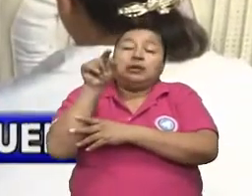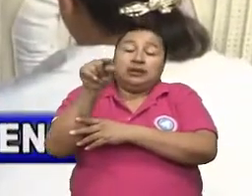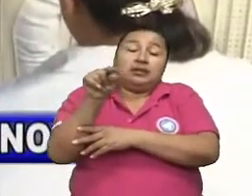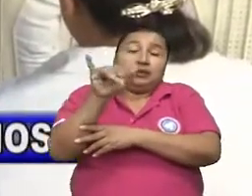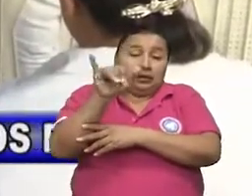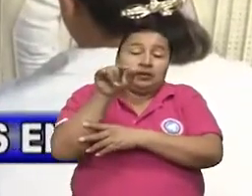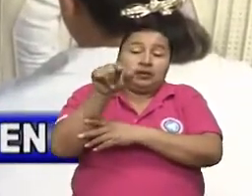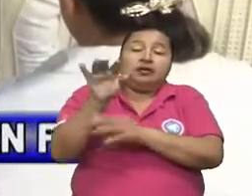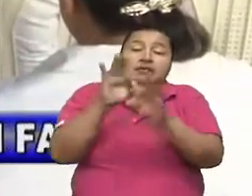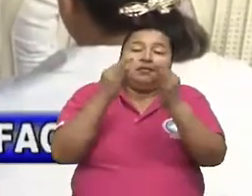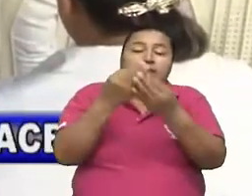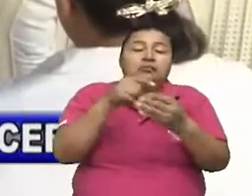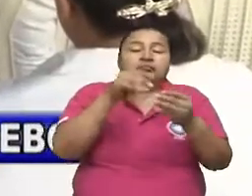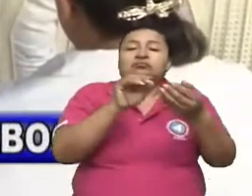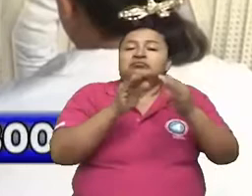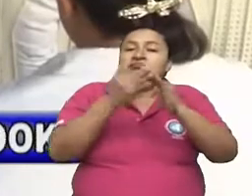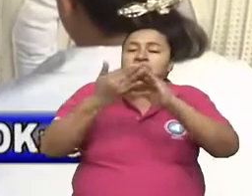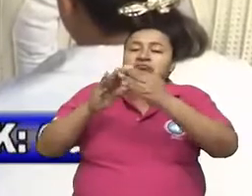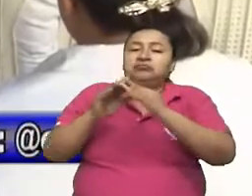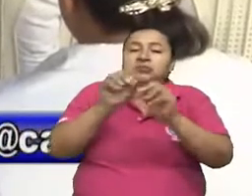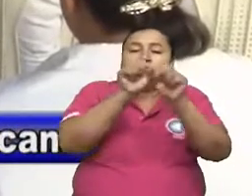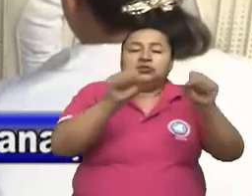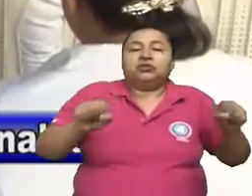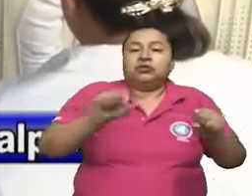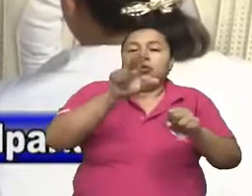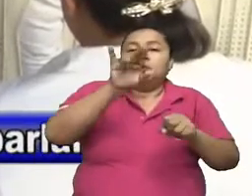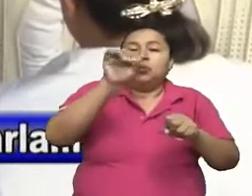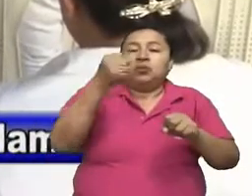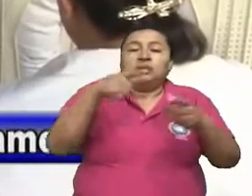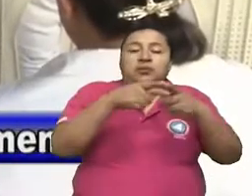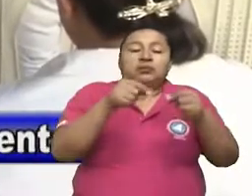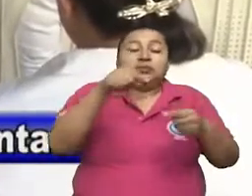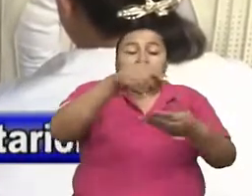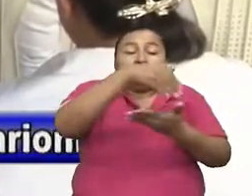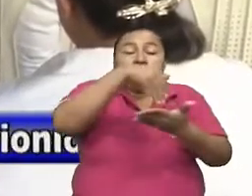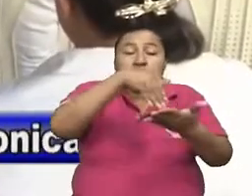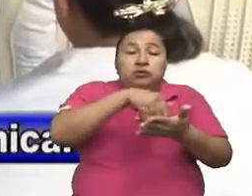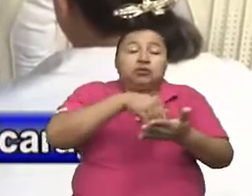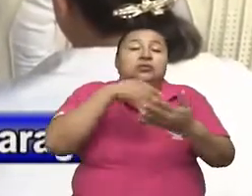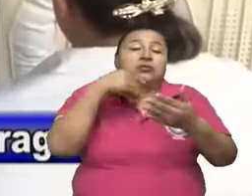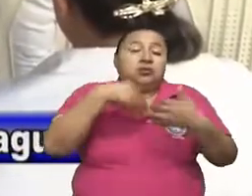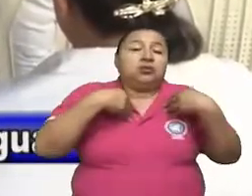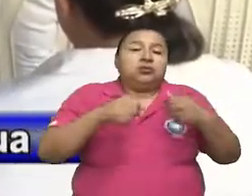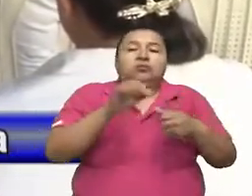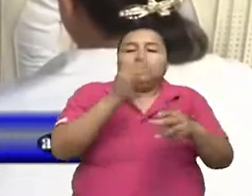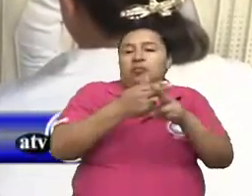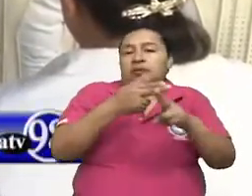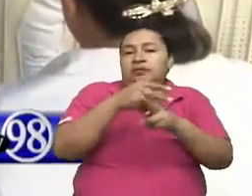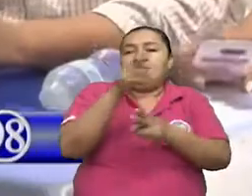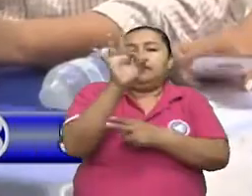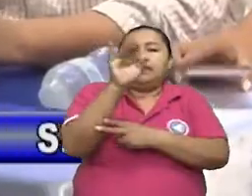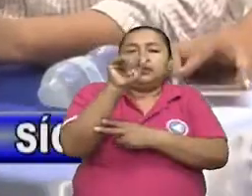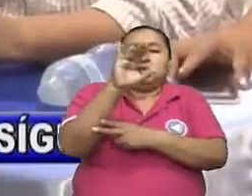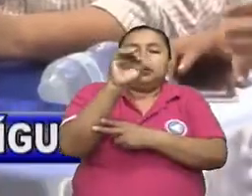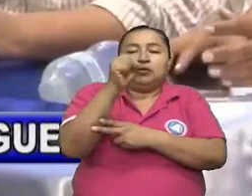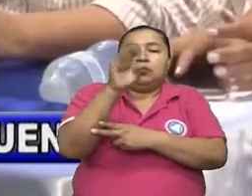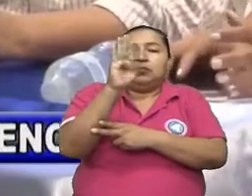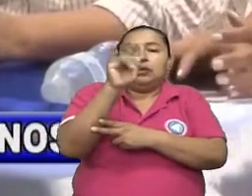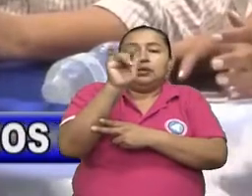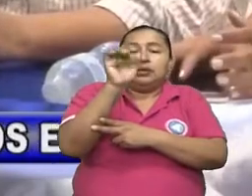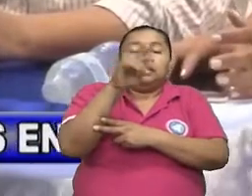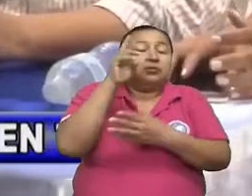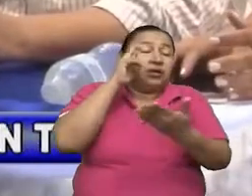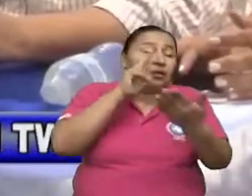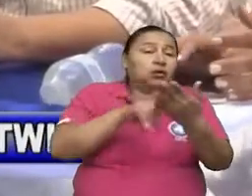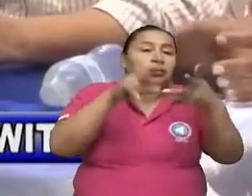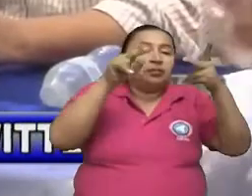dieron cita en el barrio San Luis de Managua, donde se ubica el Centro de Salud Francisco Buitrago, donde se reunieron para recordar a quienes